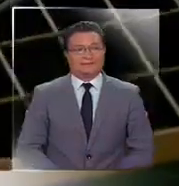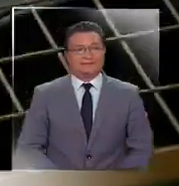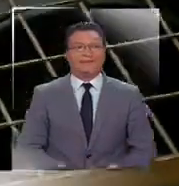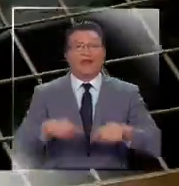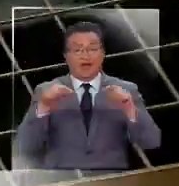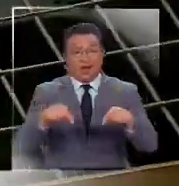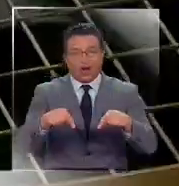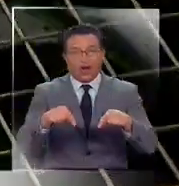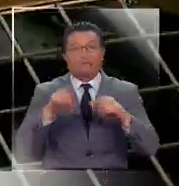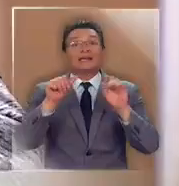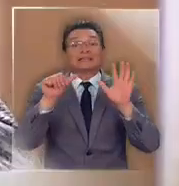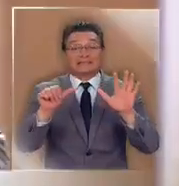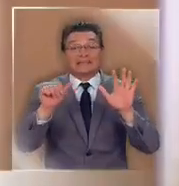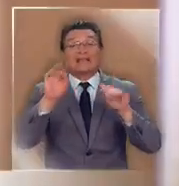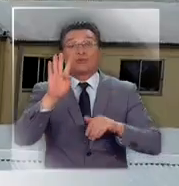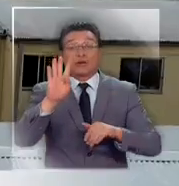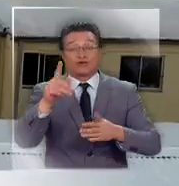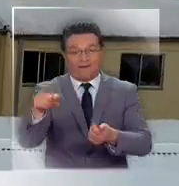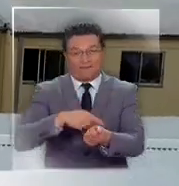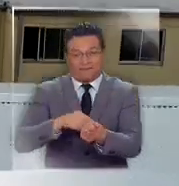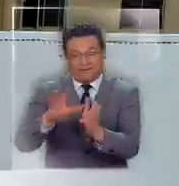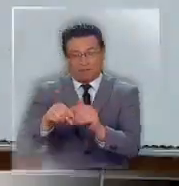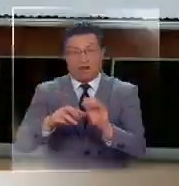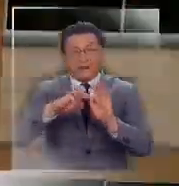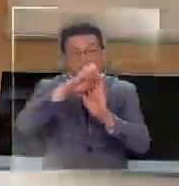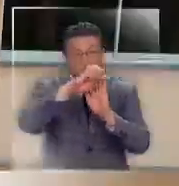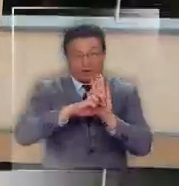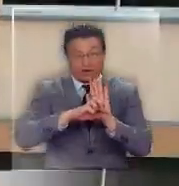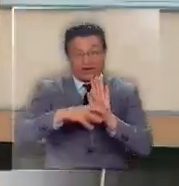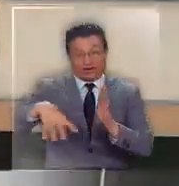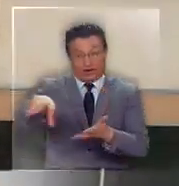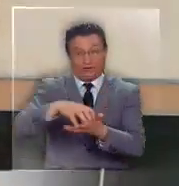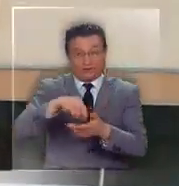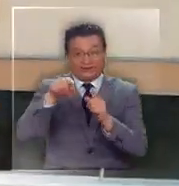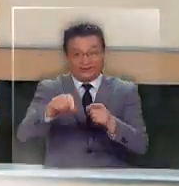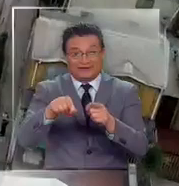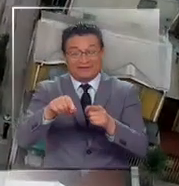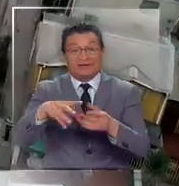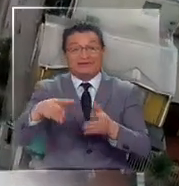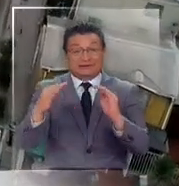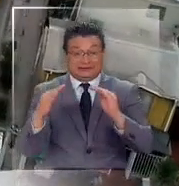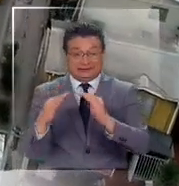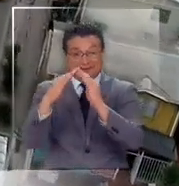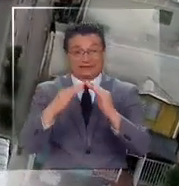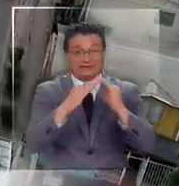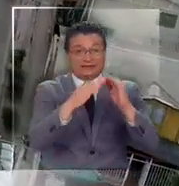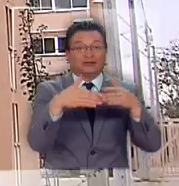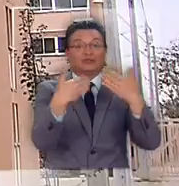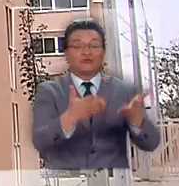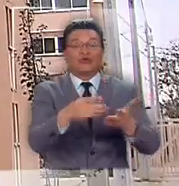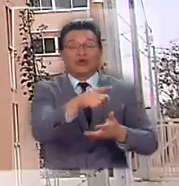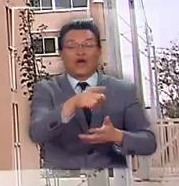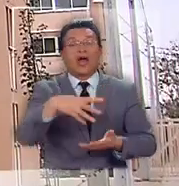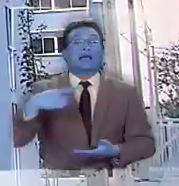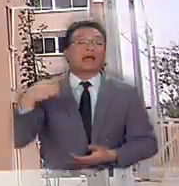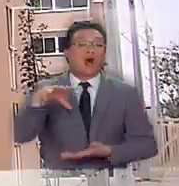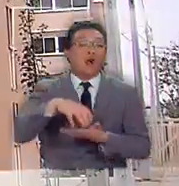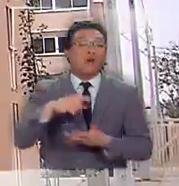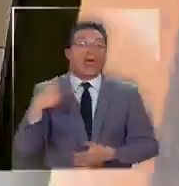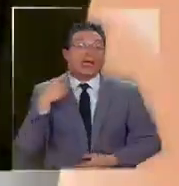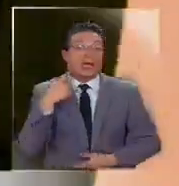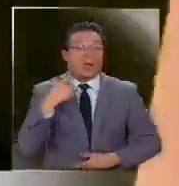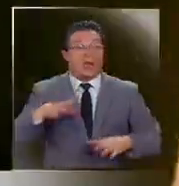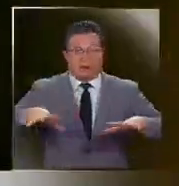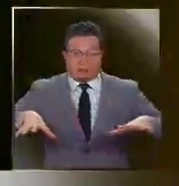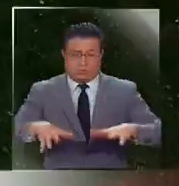Hoy son parte de 64 familias del proyecto Rigoberto Jara 1, un condominio entregado en Quilicura que es producto del